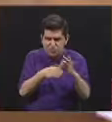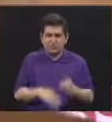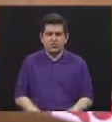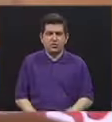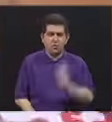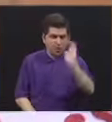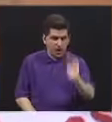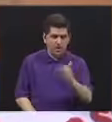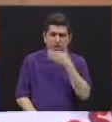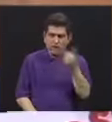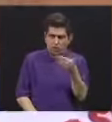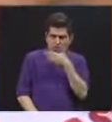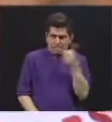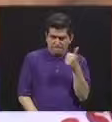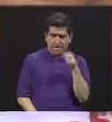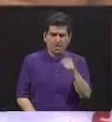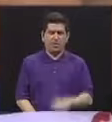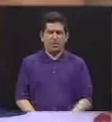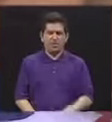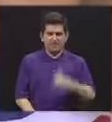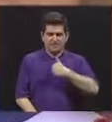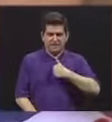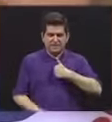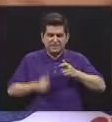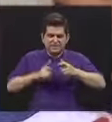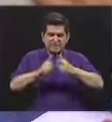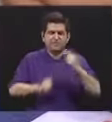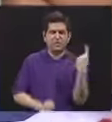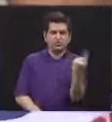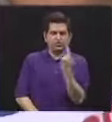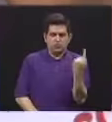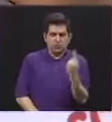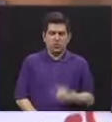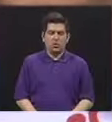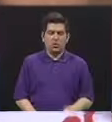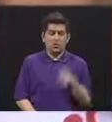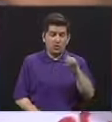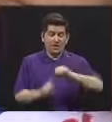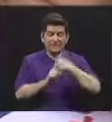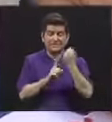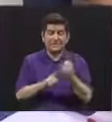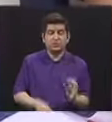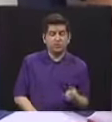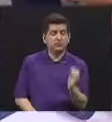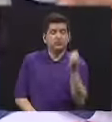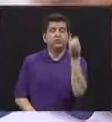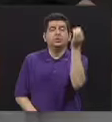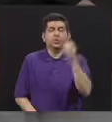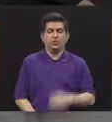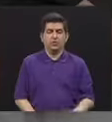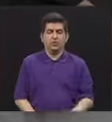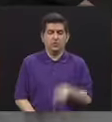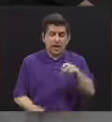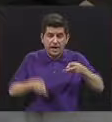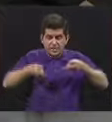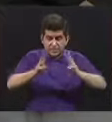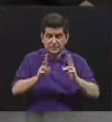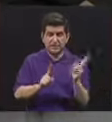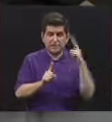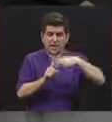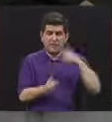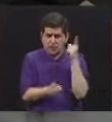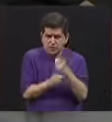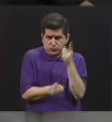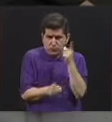electroterapia en el caso de un niño Lo más recomend es el automasaje únicamente esto por estar en su etapa de crecimiento